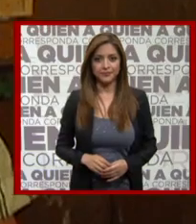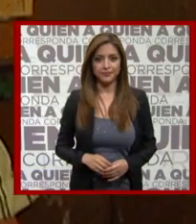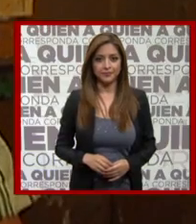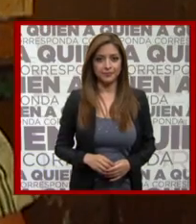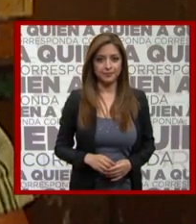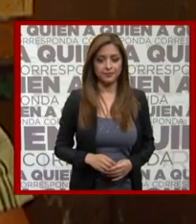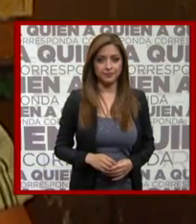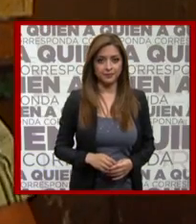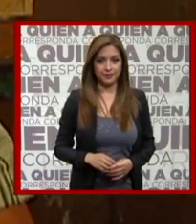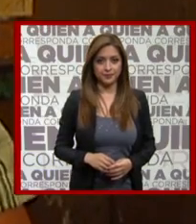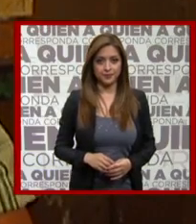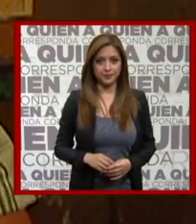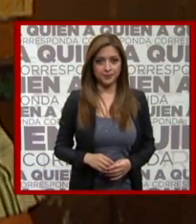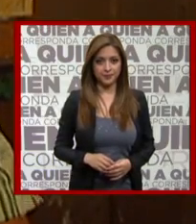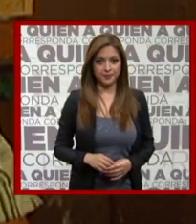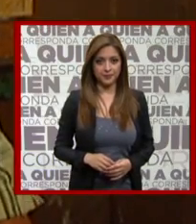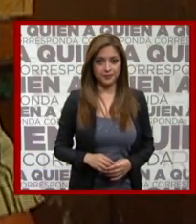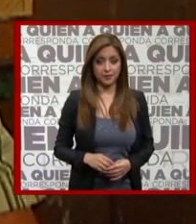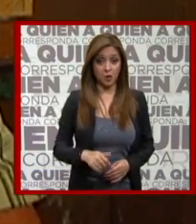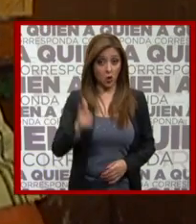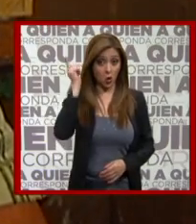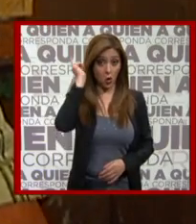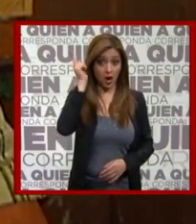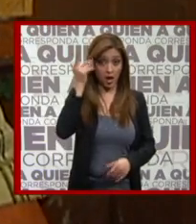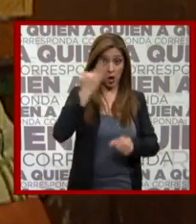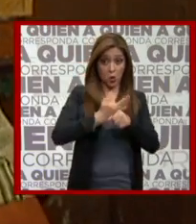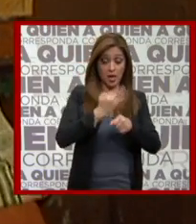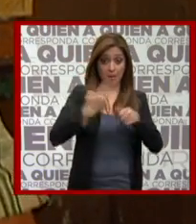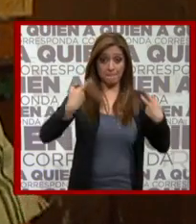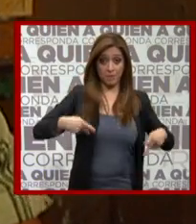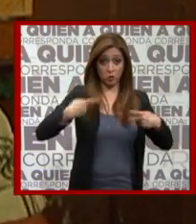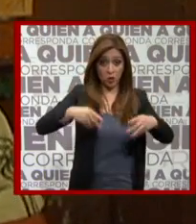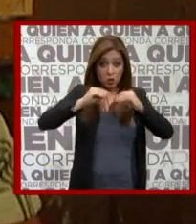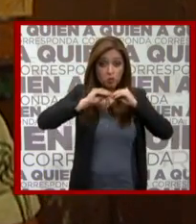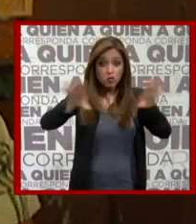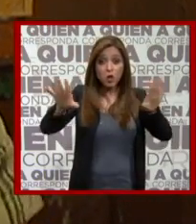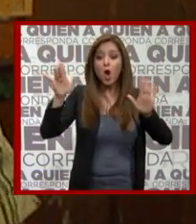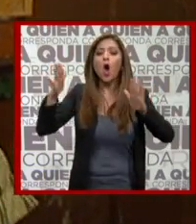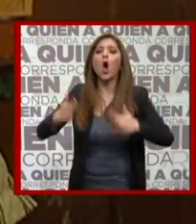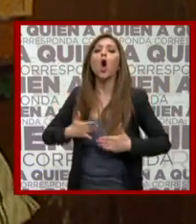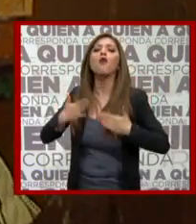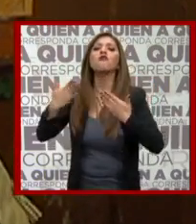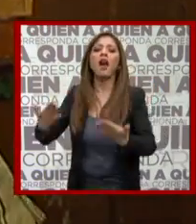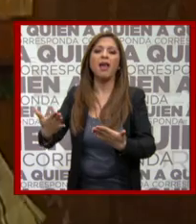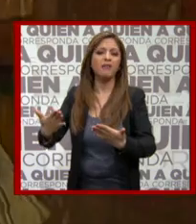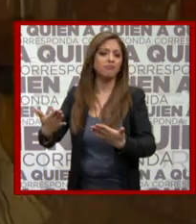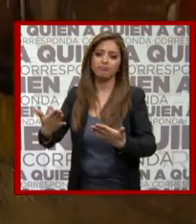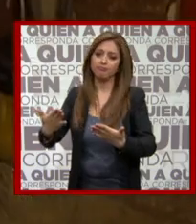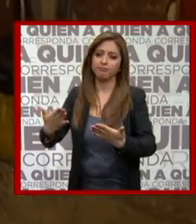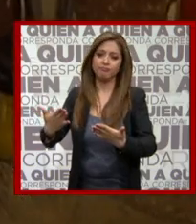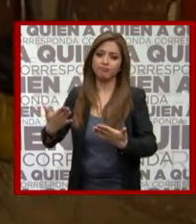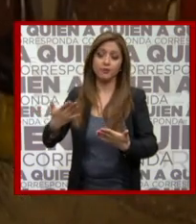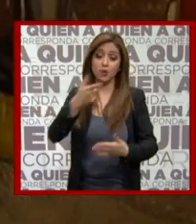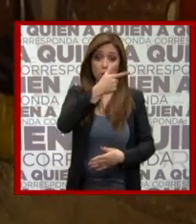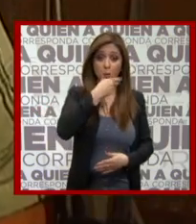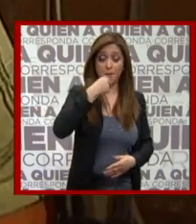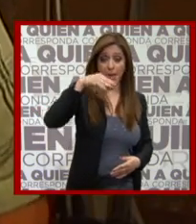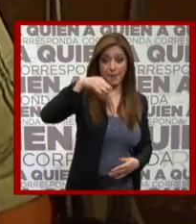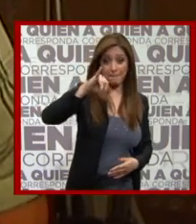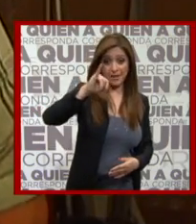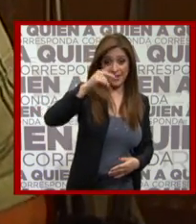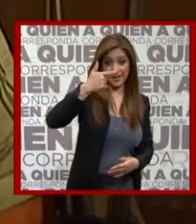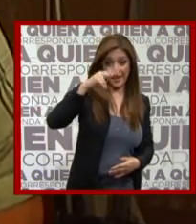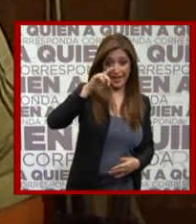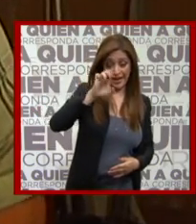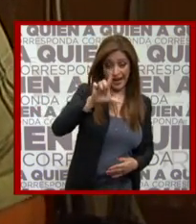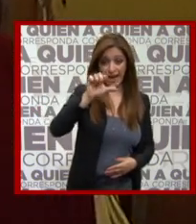Ojalá la gente que lo vea no sea tan confiada, porque yo me pasé de confiado. El señor Miguel Ángel Jiménez está